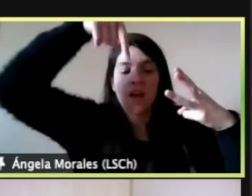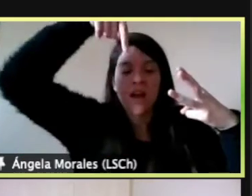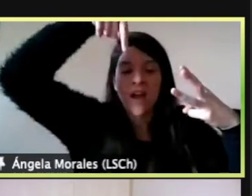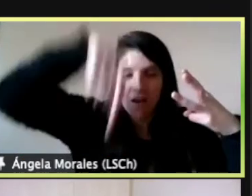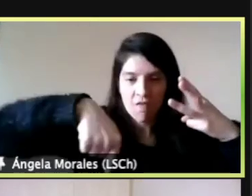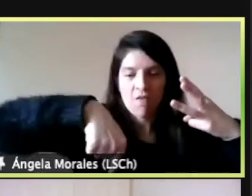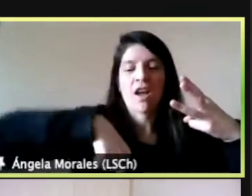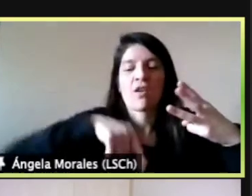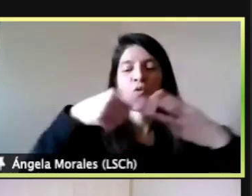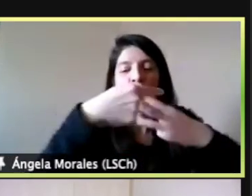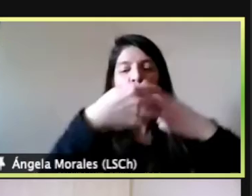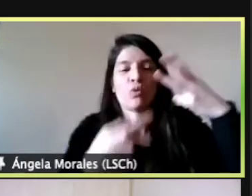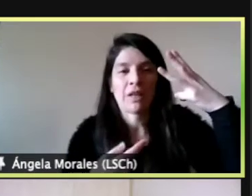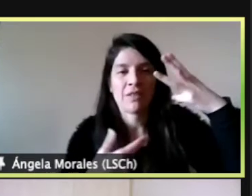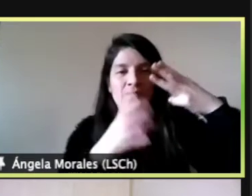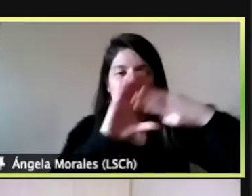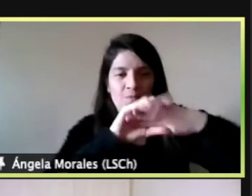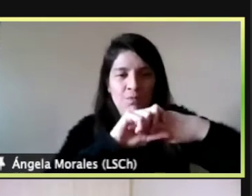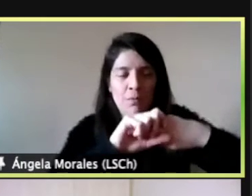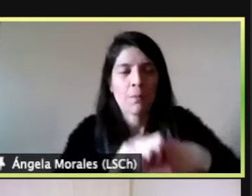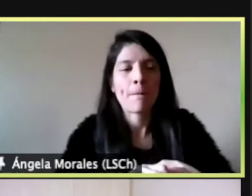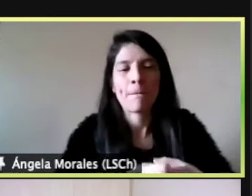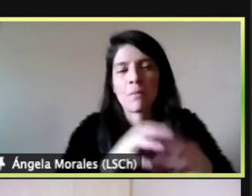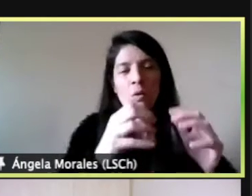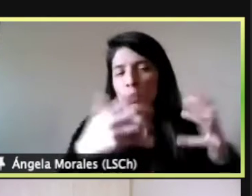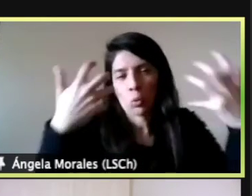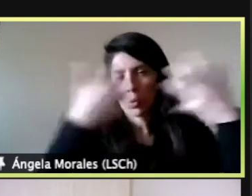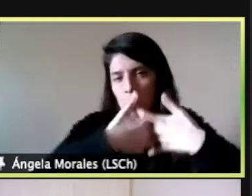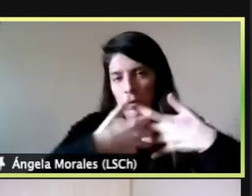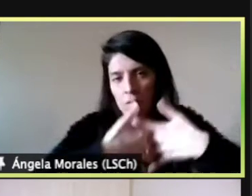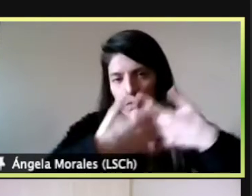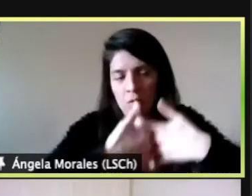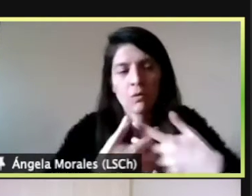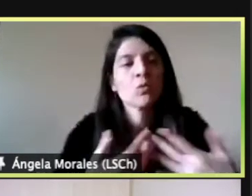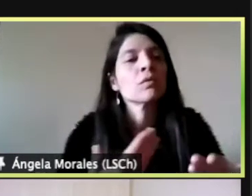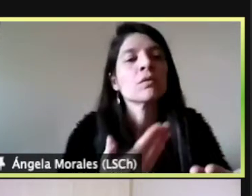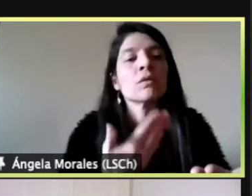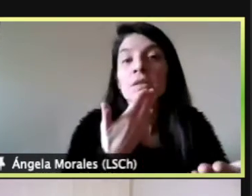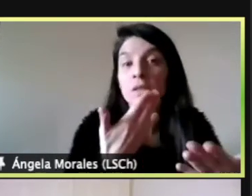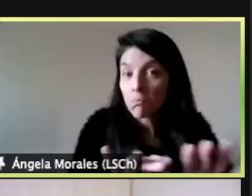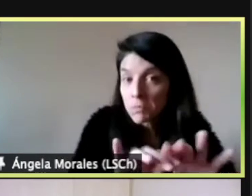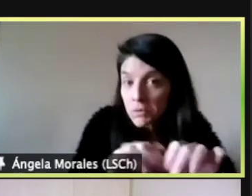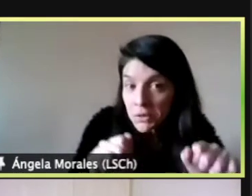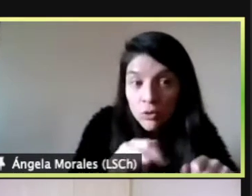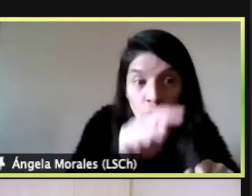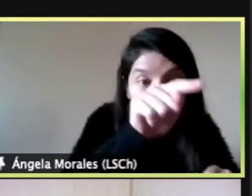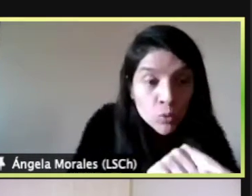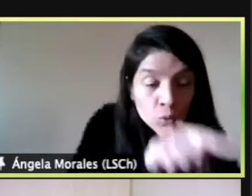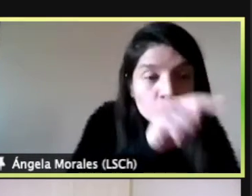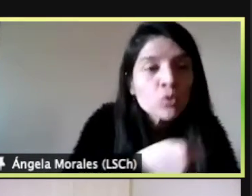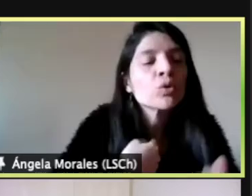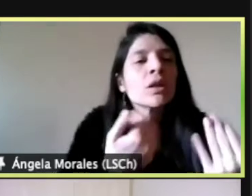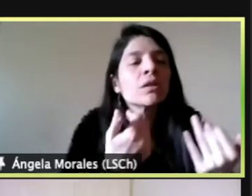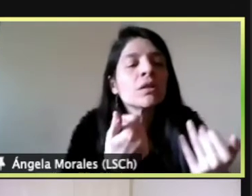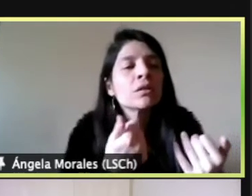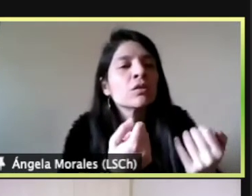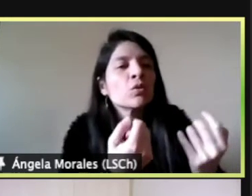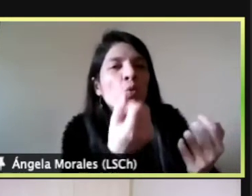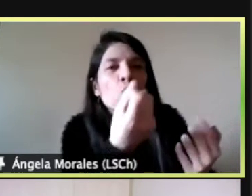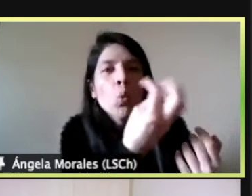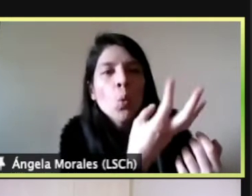Entonces, una vez que tengo eso, yo lo que voy a hacer es que quiero separar los datos, ya, porque yo sé acá, si se